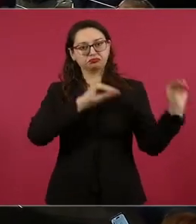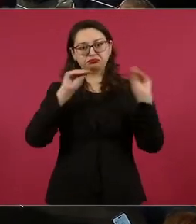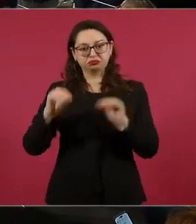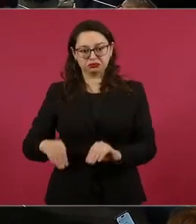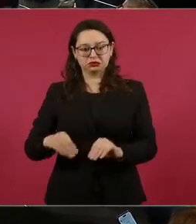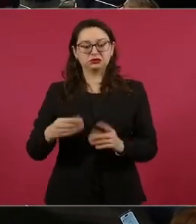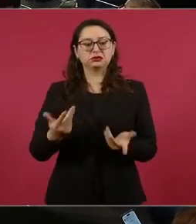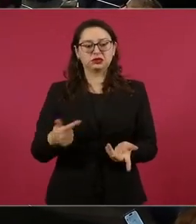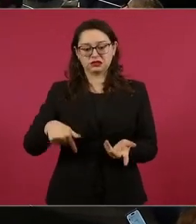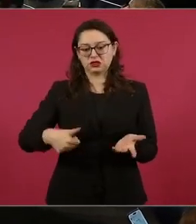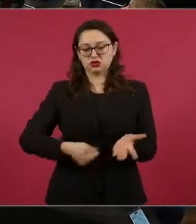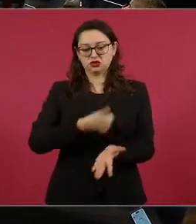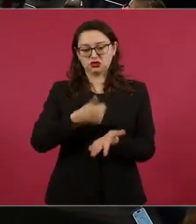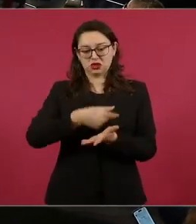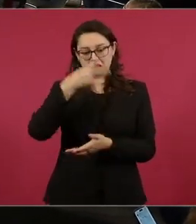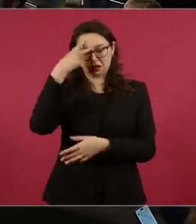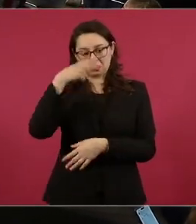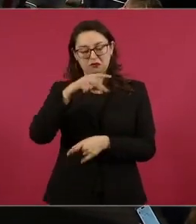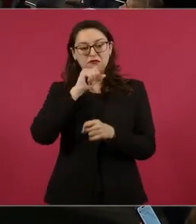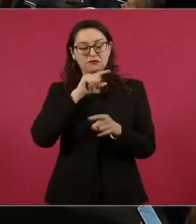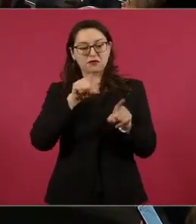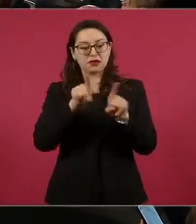europeos el último